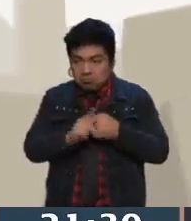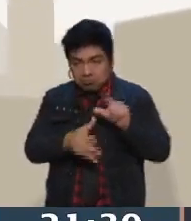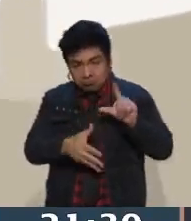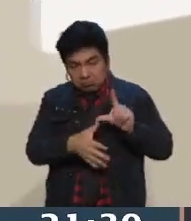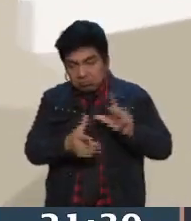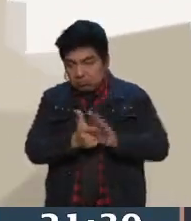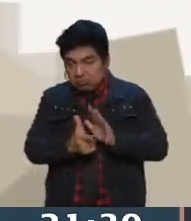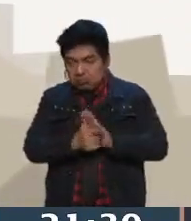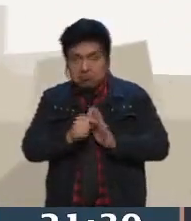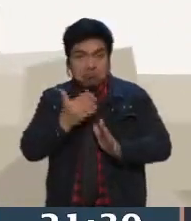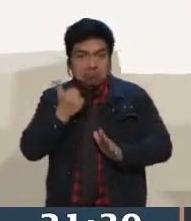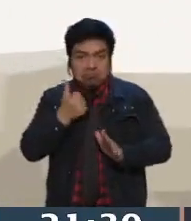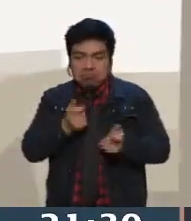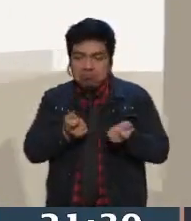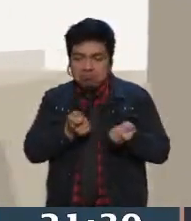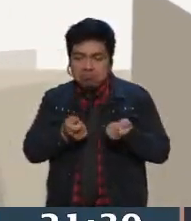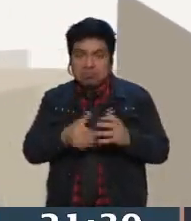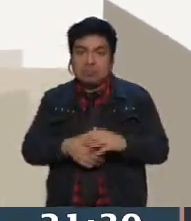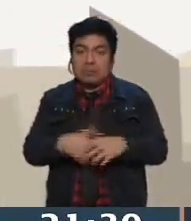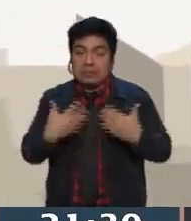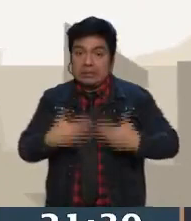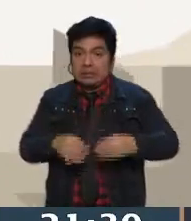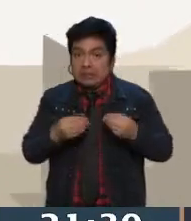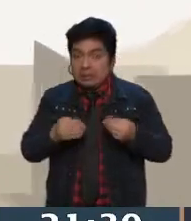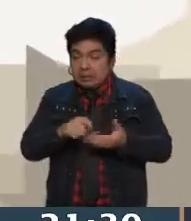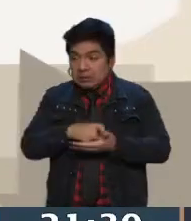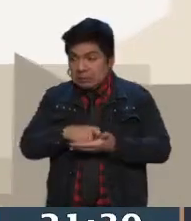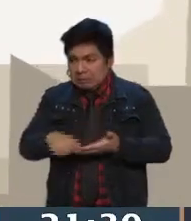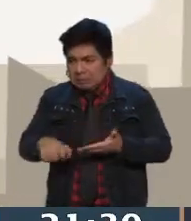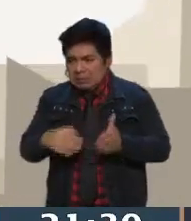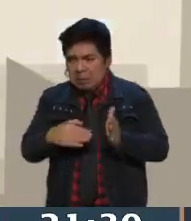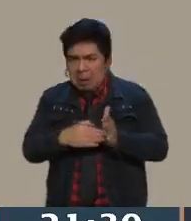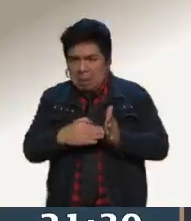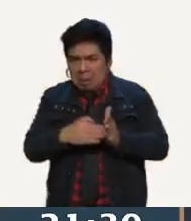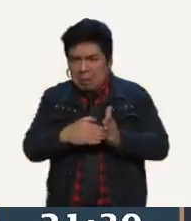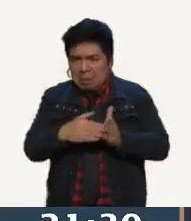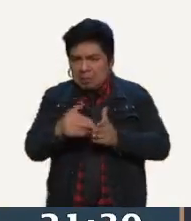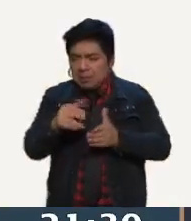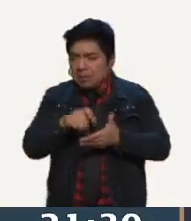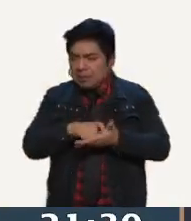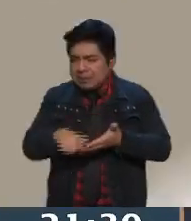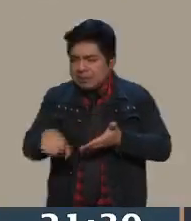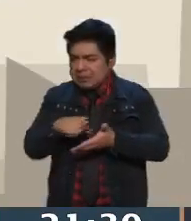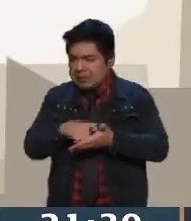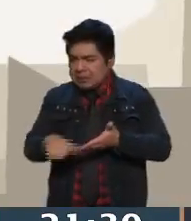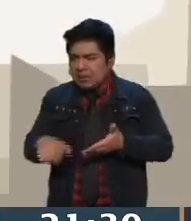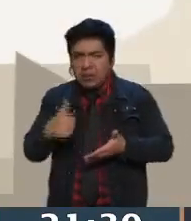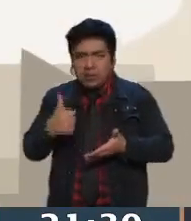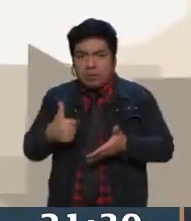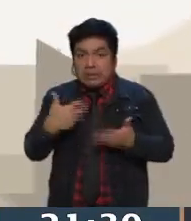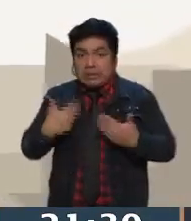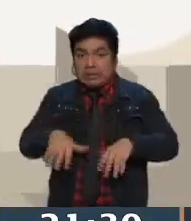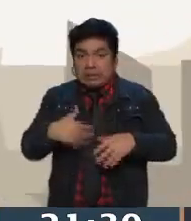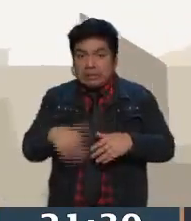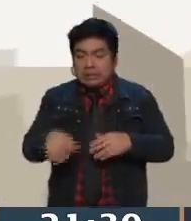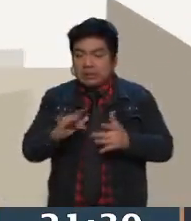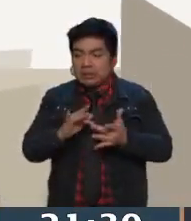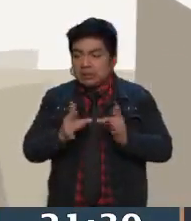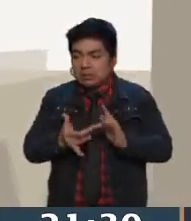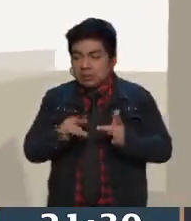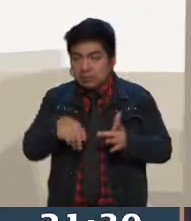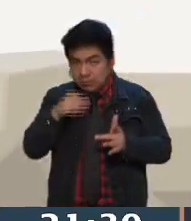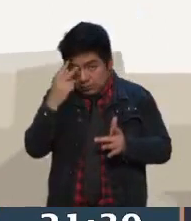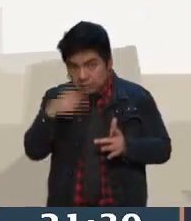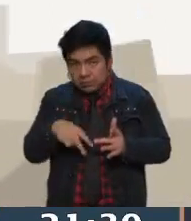Latina, pues una gran compra masiva de millones de bots que inundaron y reventaron las redes sociales en